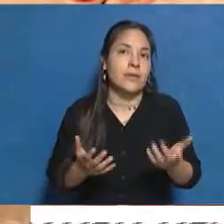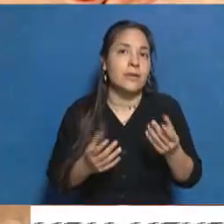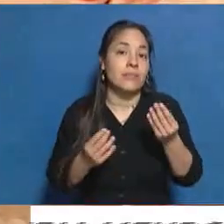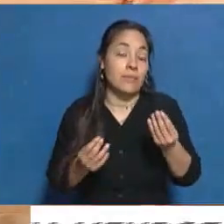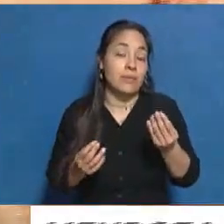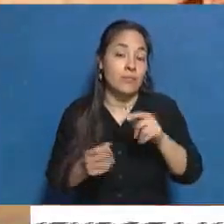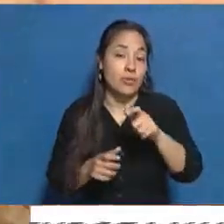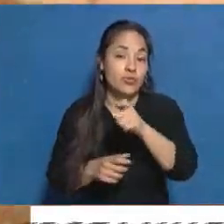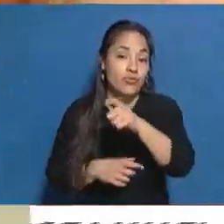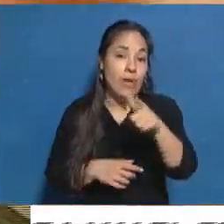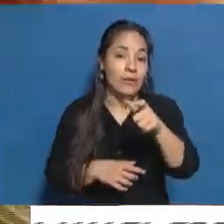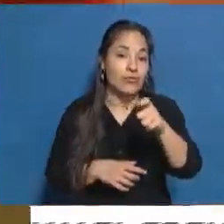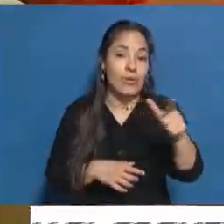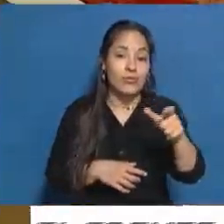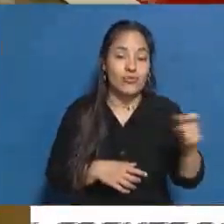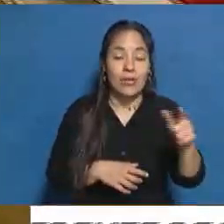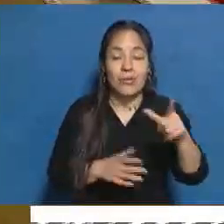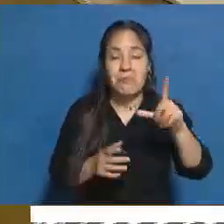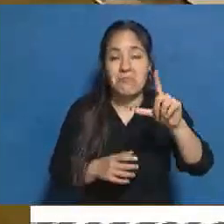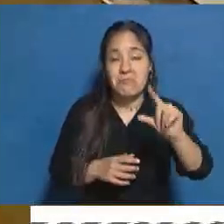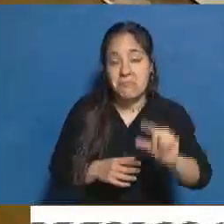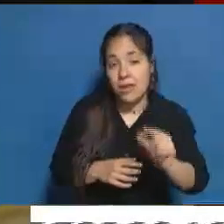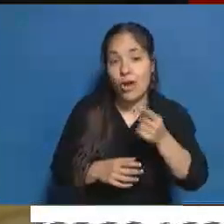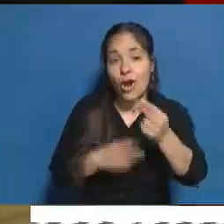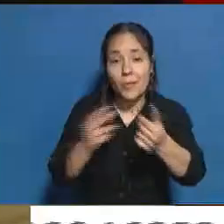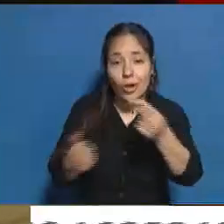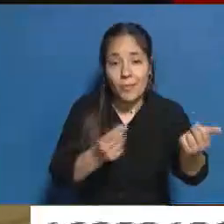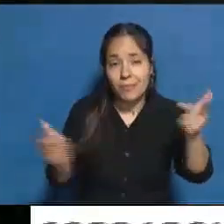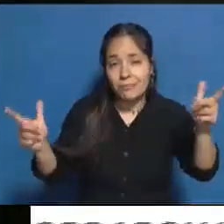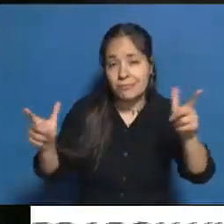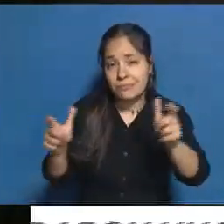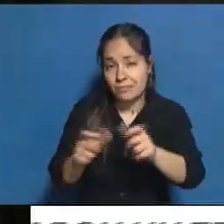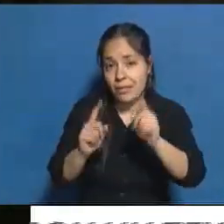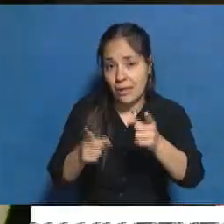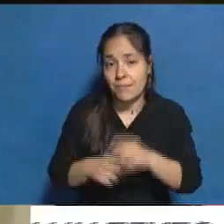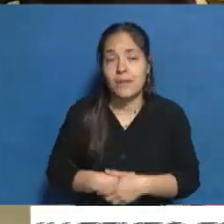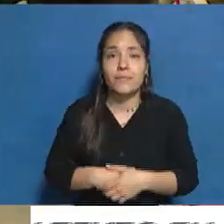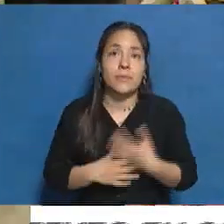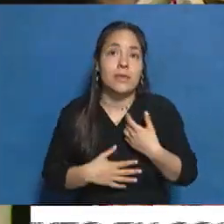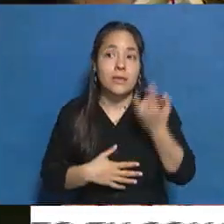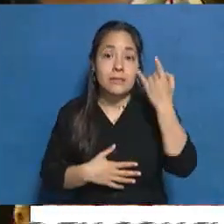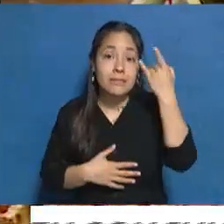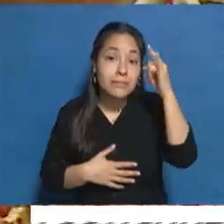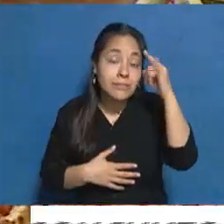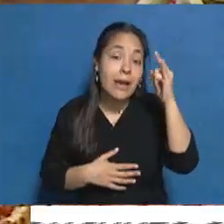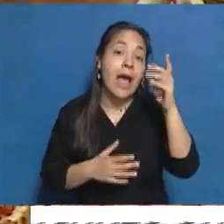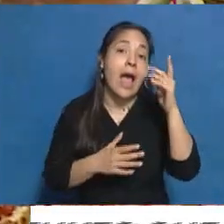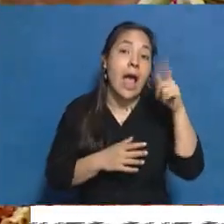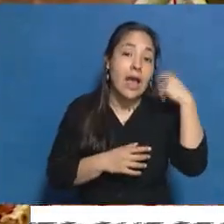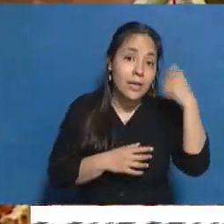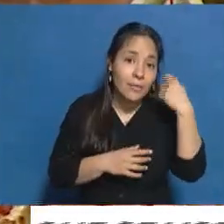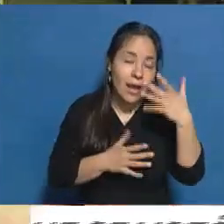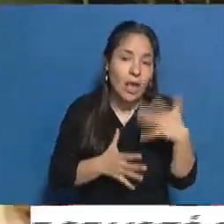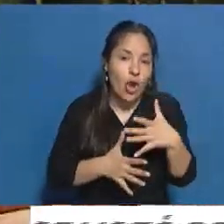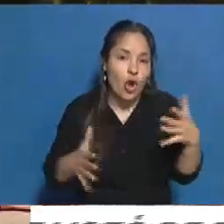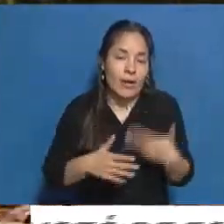poder adquisitivo cada vez se compra menos la sequía que se vive en sectores ganaderos obligó a los productores a faenar animales antes de